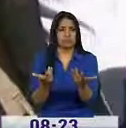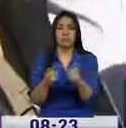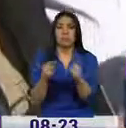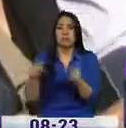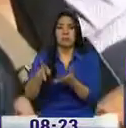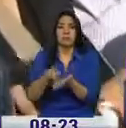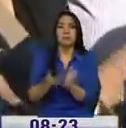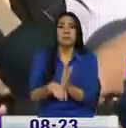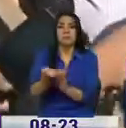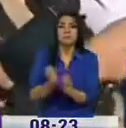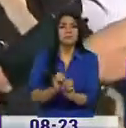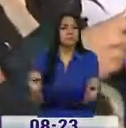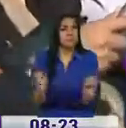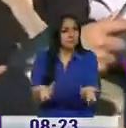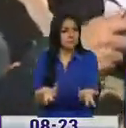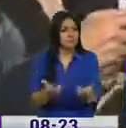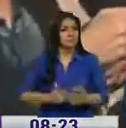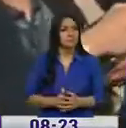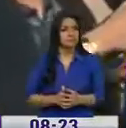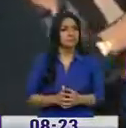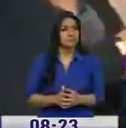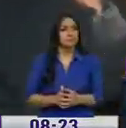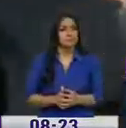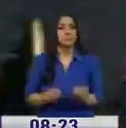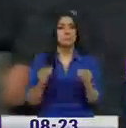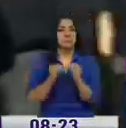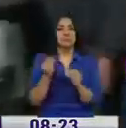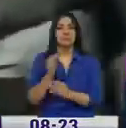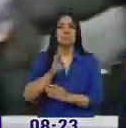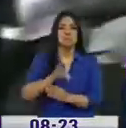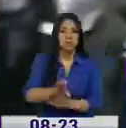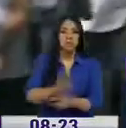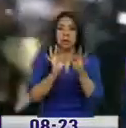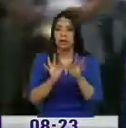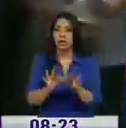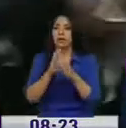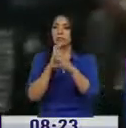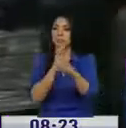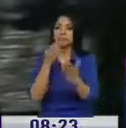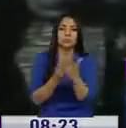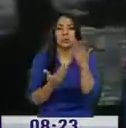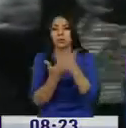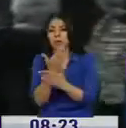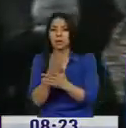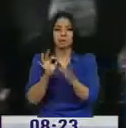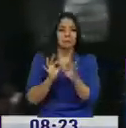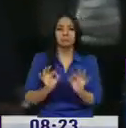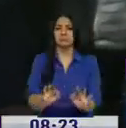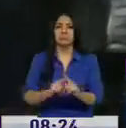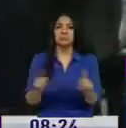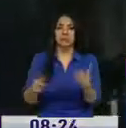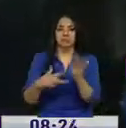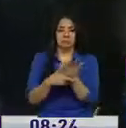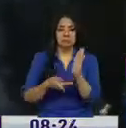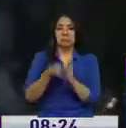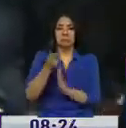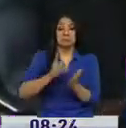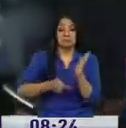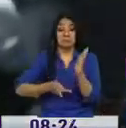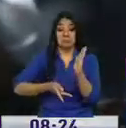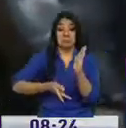de muchos más inversiones que nosotros hemos realizado. Y no tenemos la tarifa adecuada. El resto de ciudades